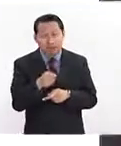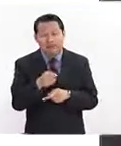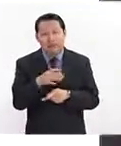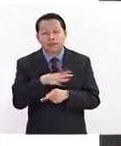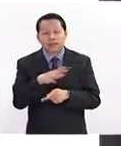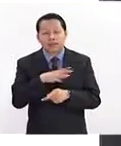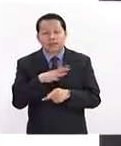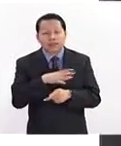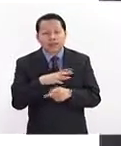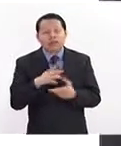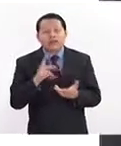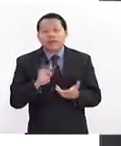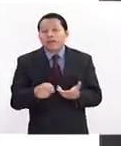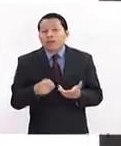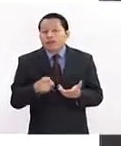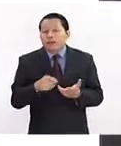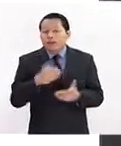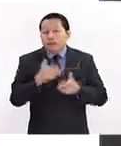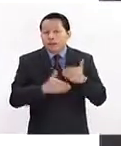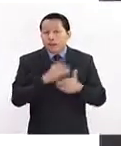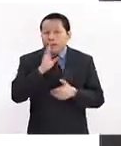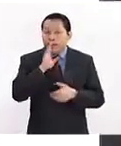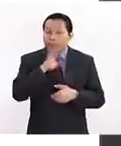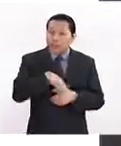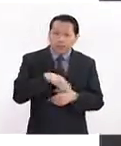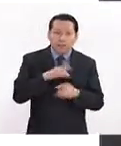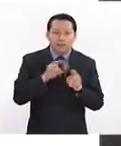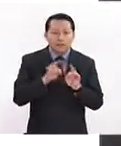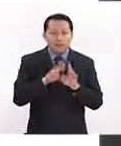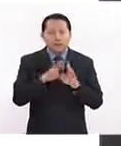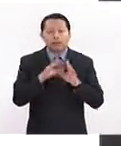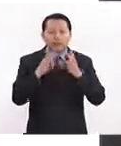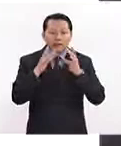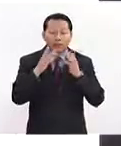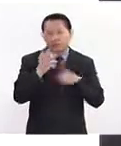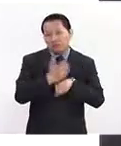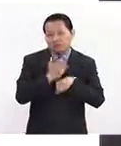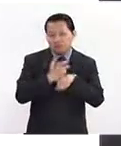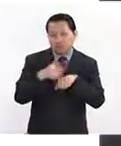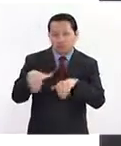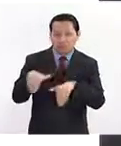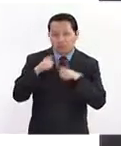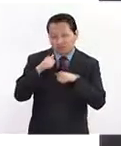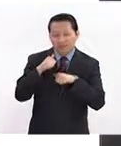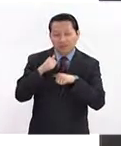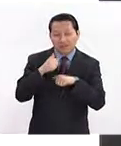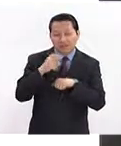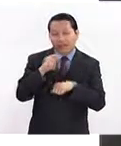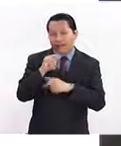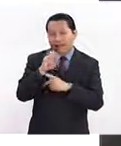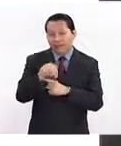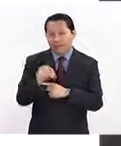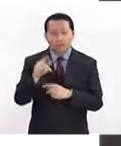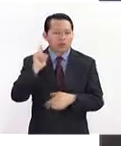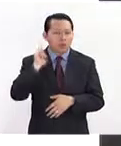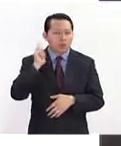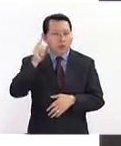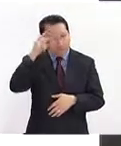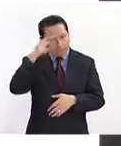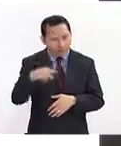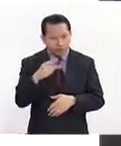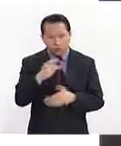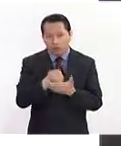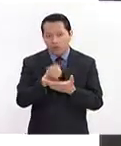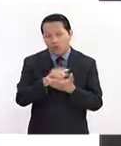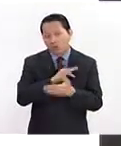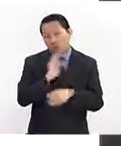termina descarrilándose el proceso, si en efecto termina saliéndose Estados Unidos del Telecán, pues esperemos que sí la economía mexicana